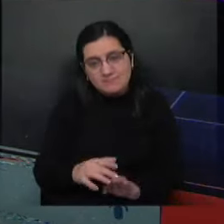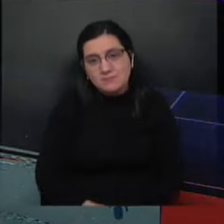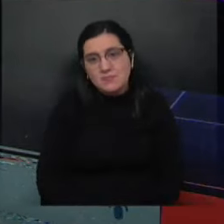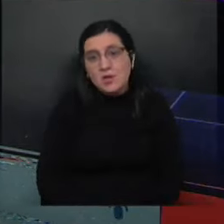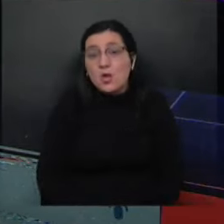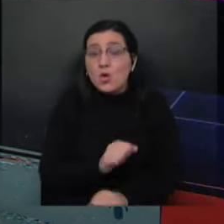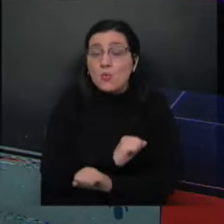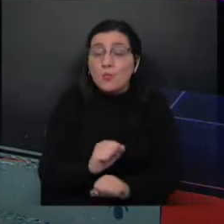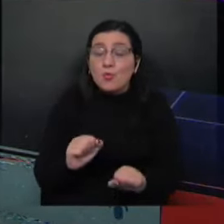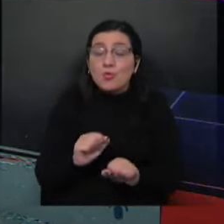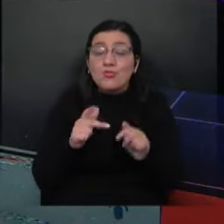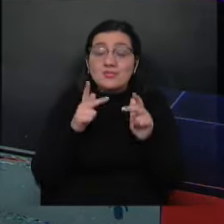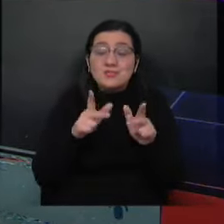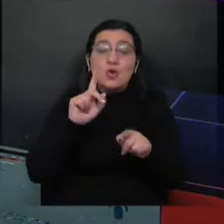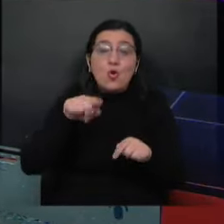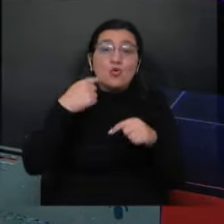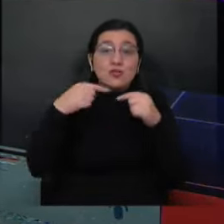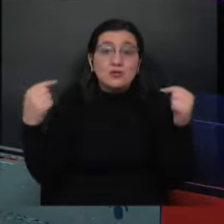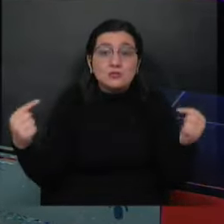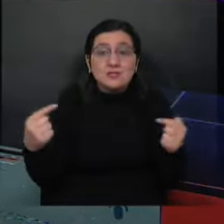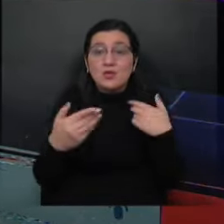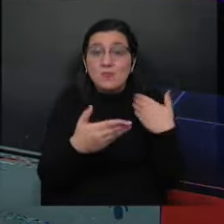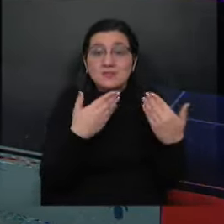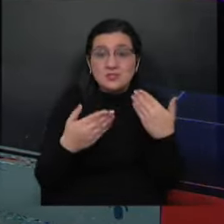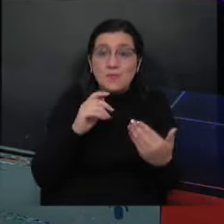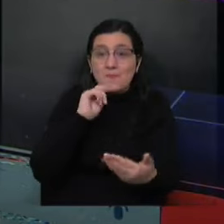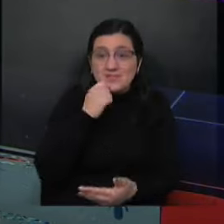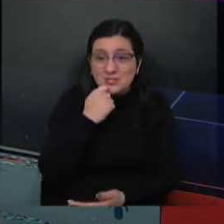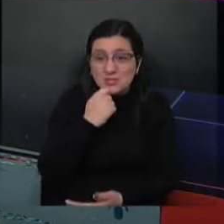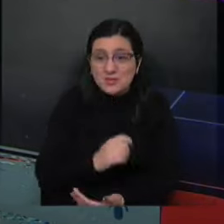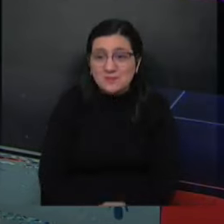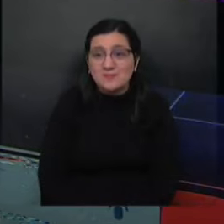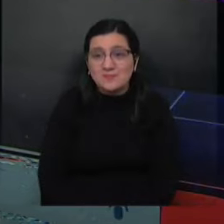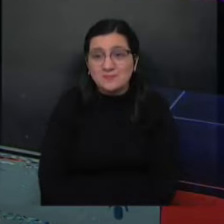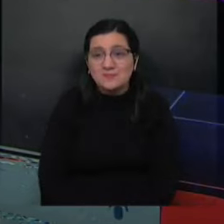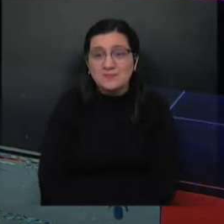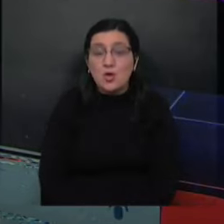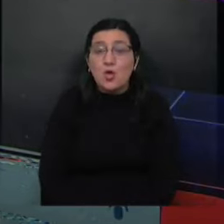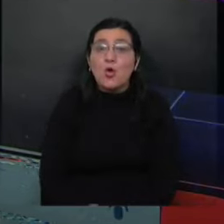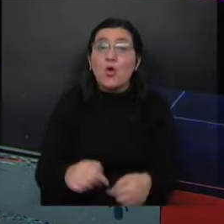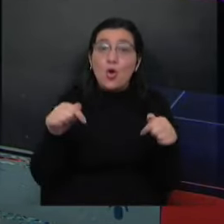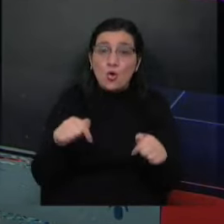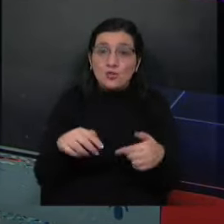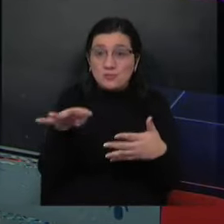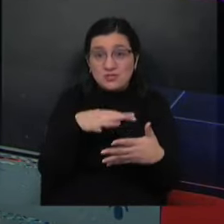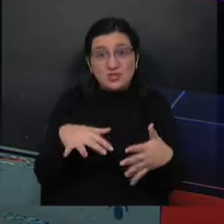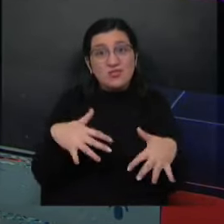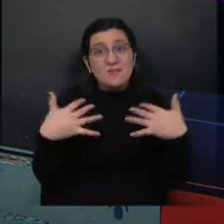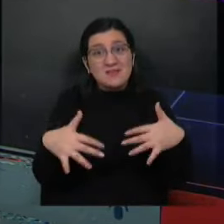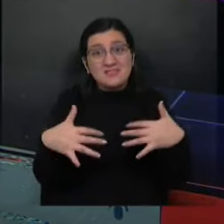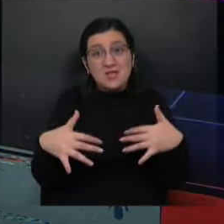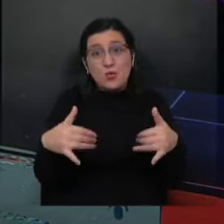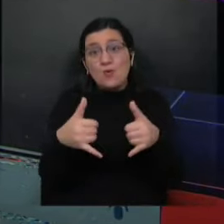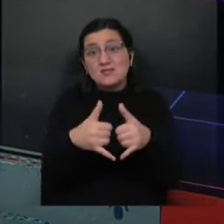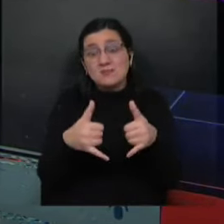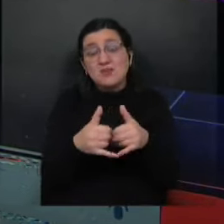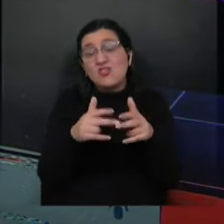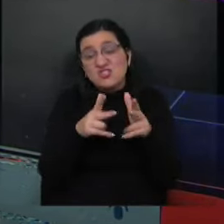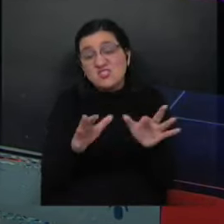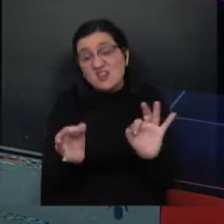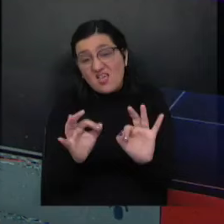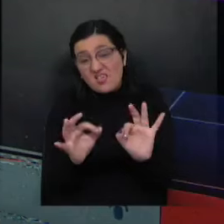tirar otro tópico esta conversación preciosa que estamos con nuestra televid Hoy estamos leyendo muchos mensajes no decí nada mis